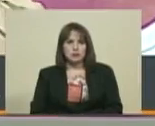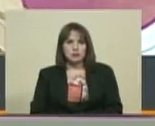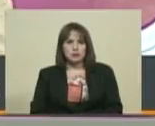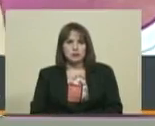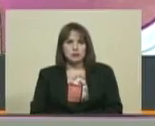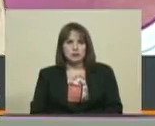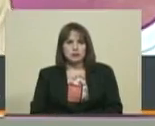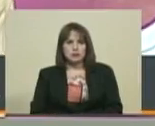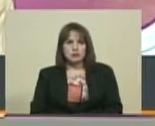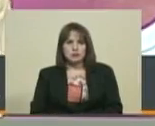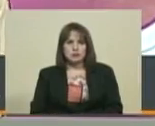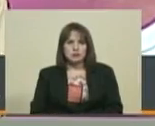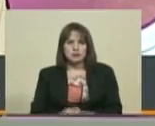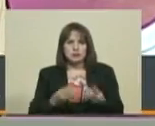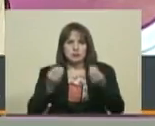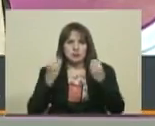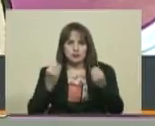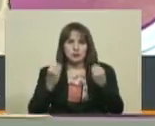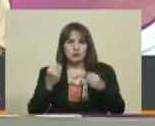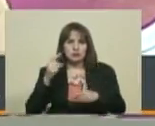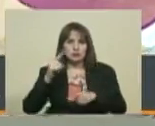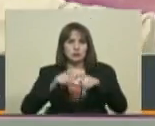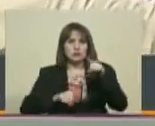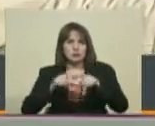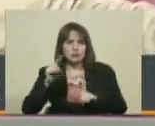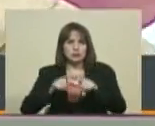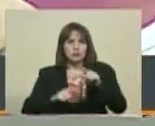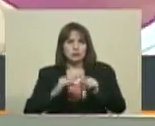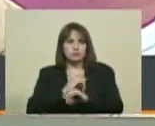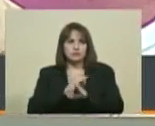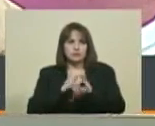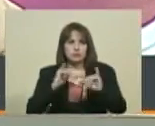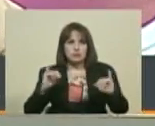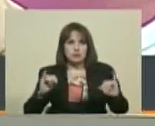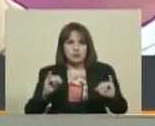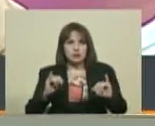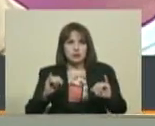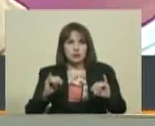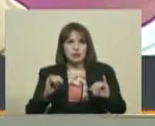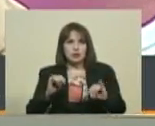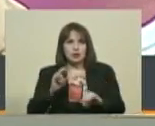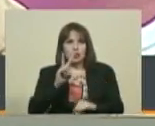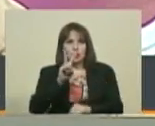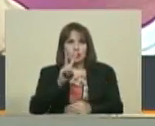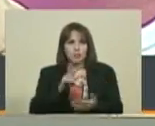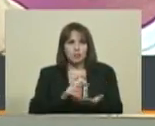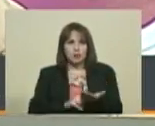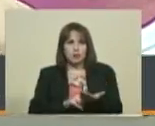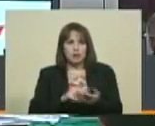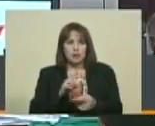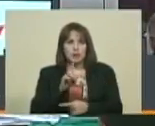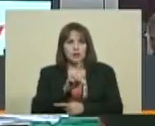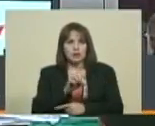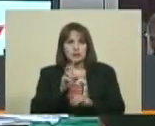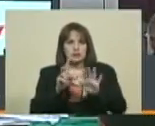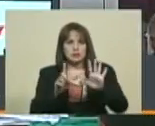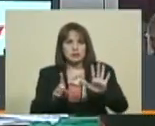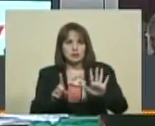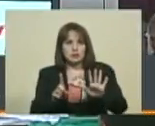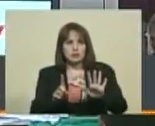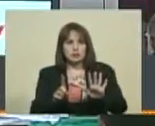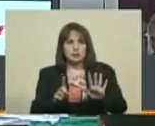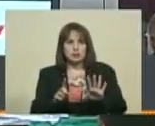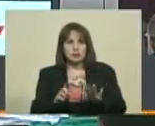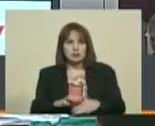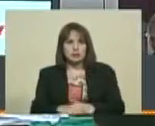terminó fructificando a finales del año 2016, diciembre del año 2016,